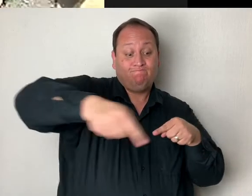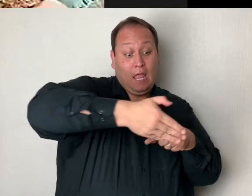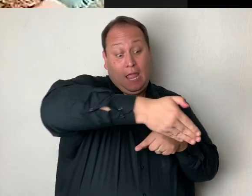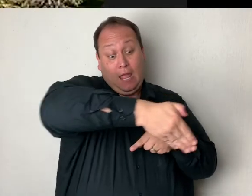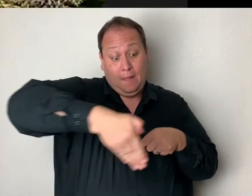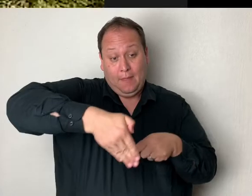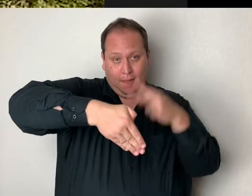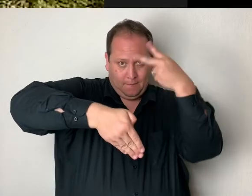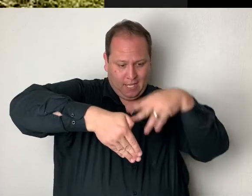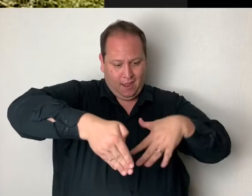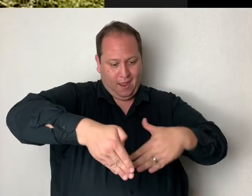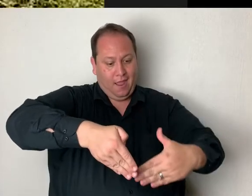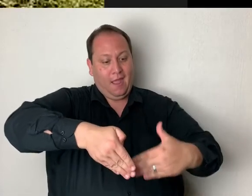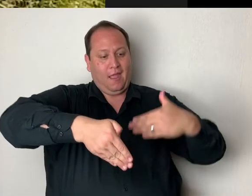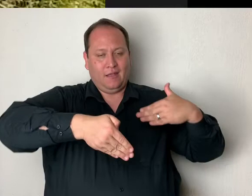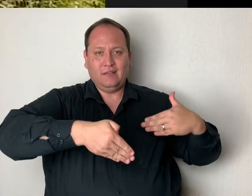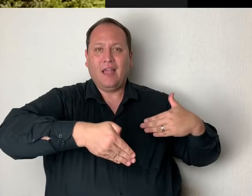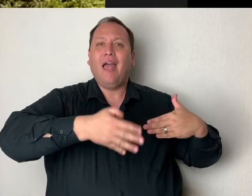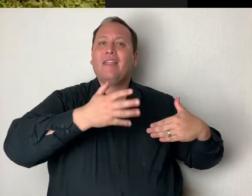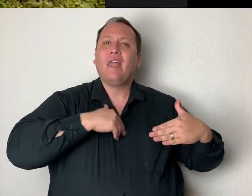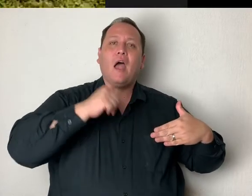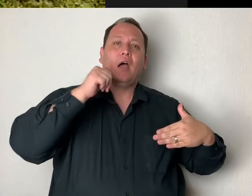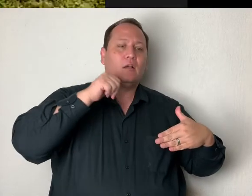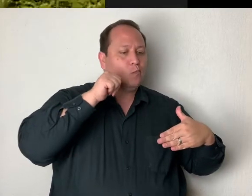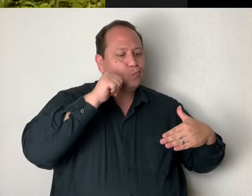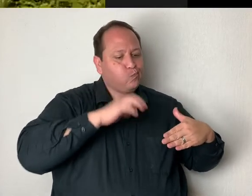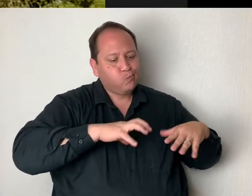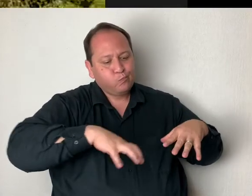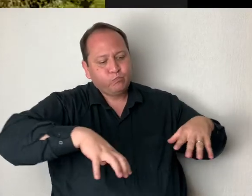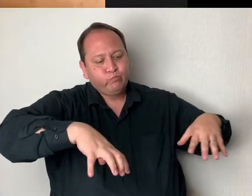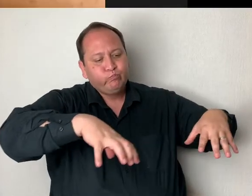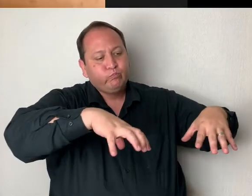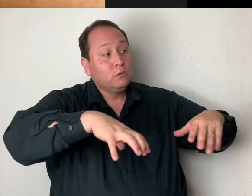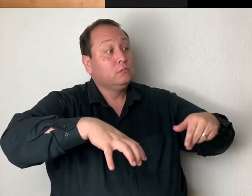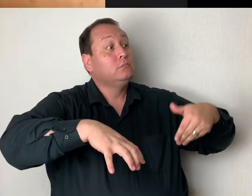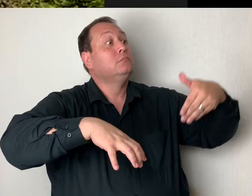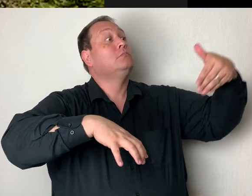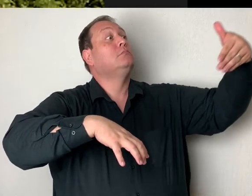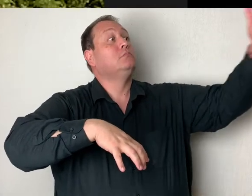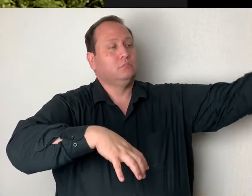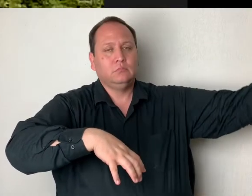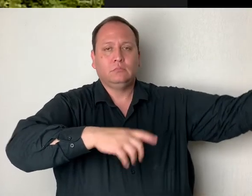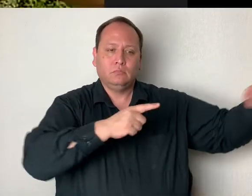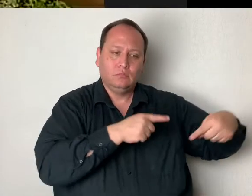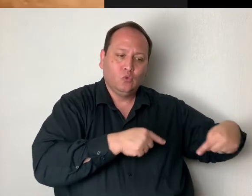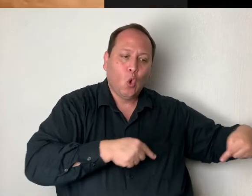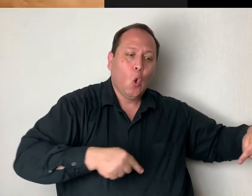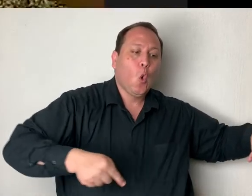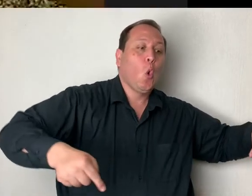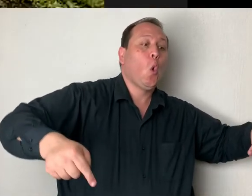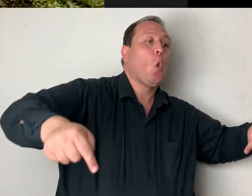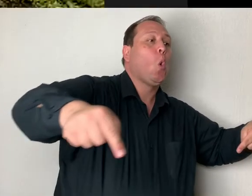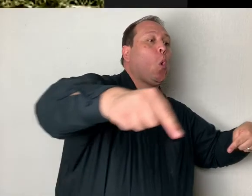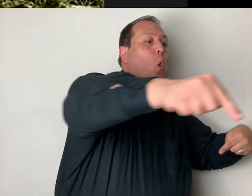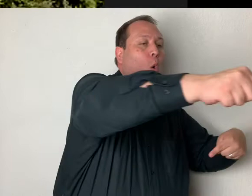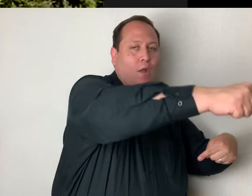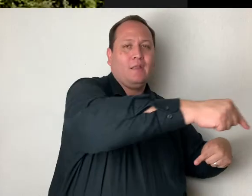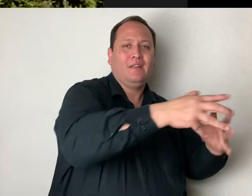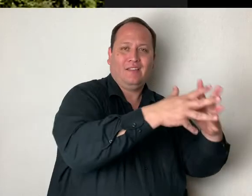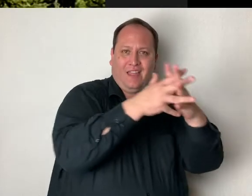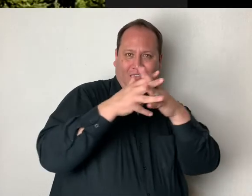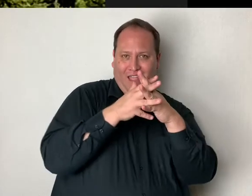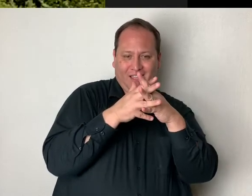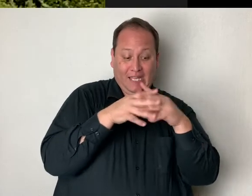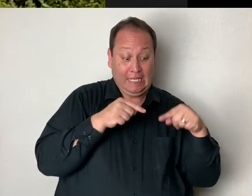de llantas y luego ese círculo sigue al otro lado para cerrar el círculo del lado estadounidense y